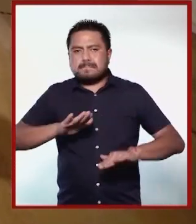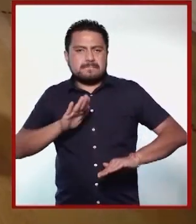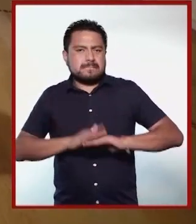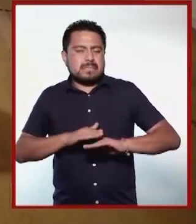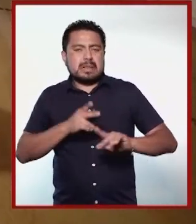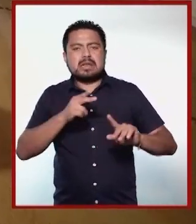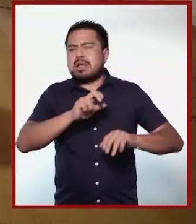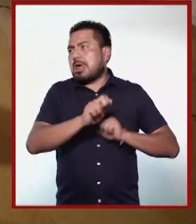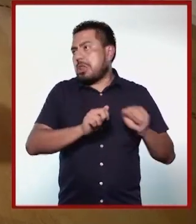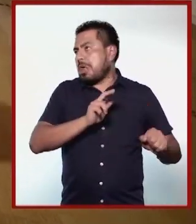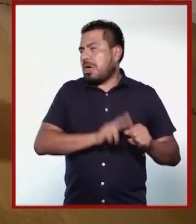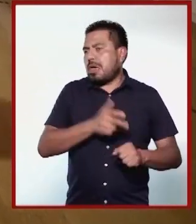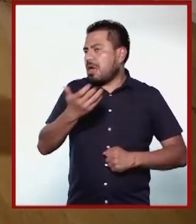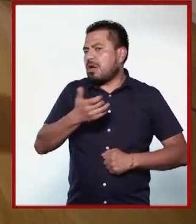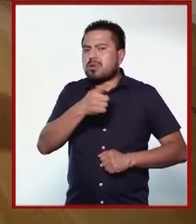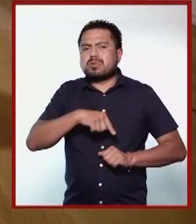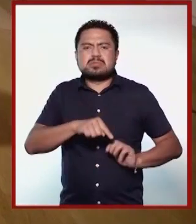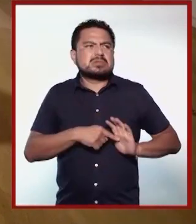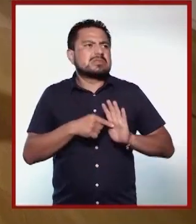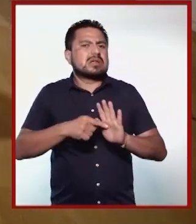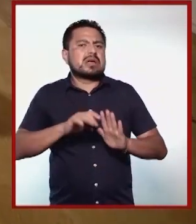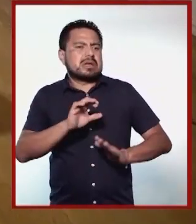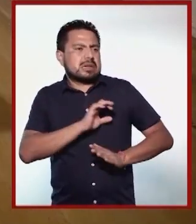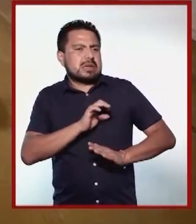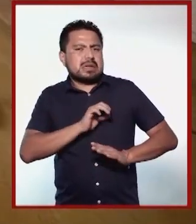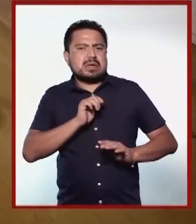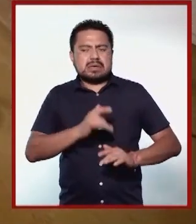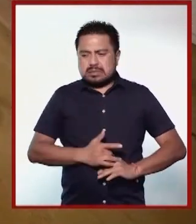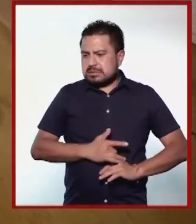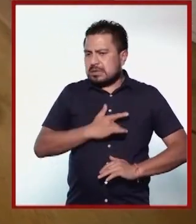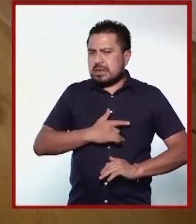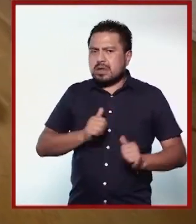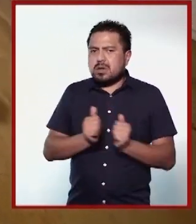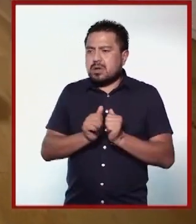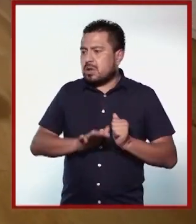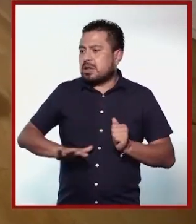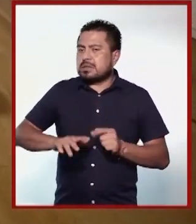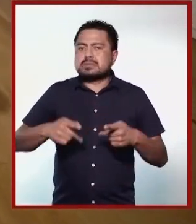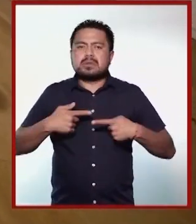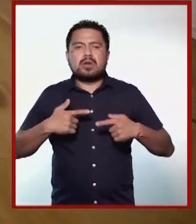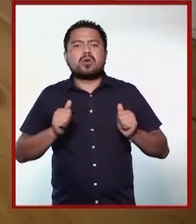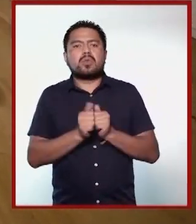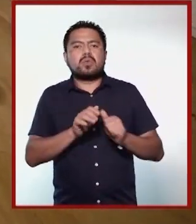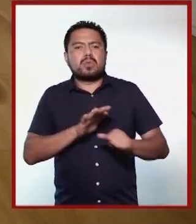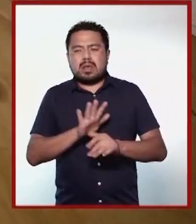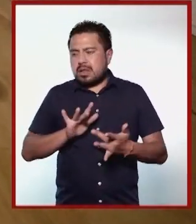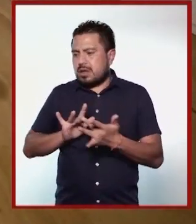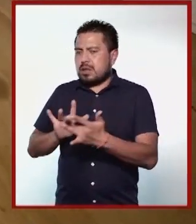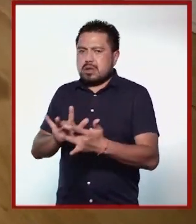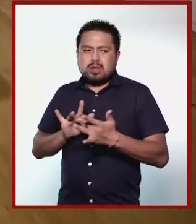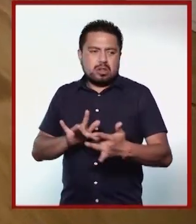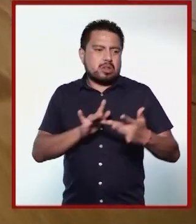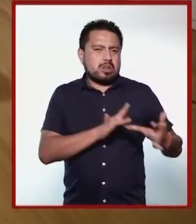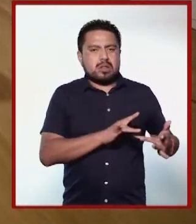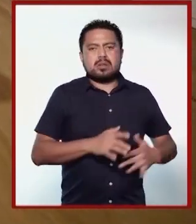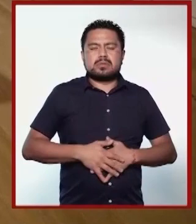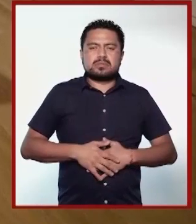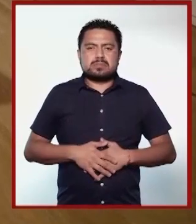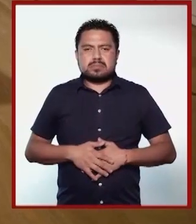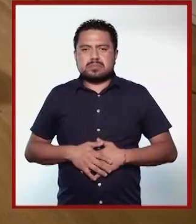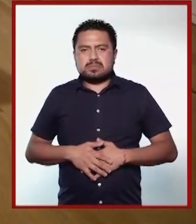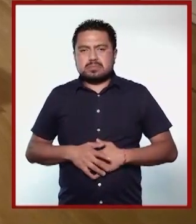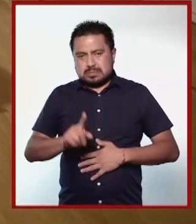Y es natural demostrar el afecto que sentimos hacia ellas por medio del contacto físico.